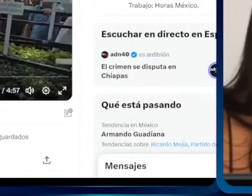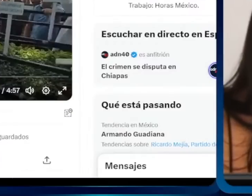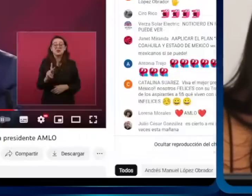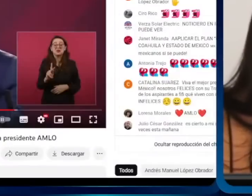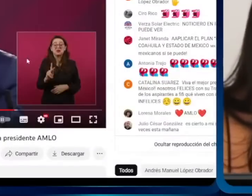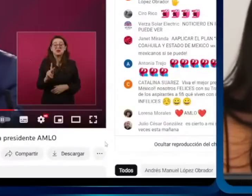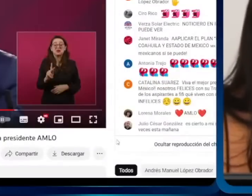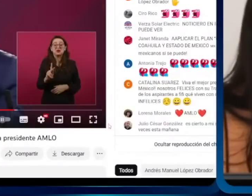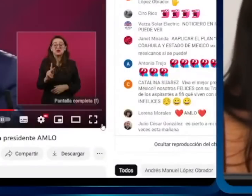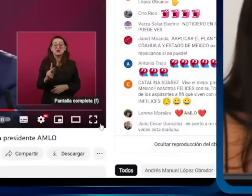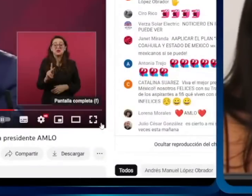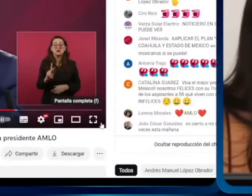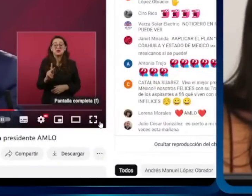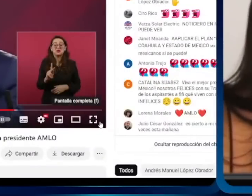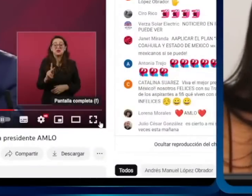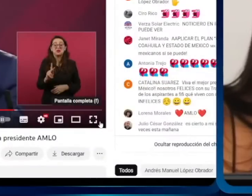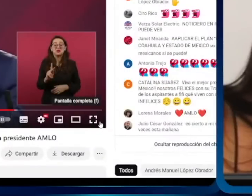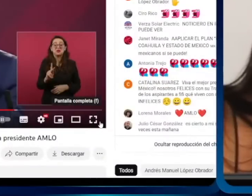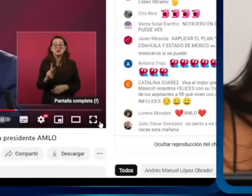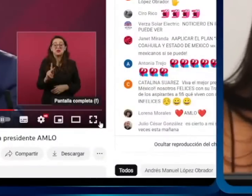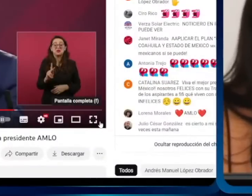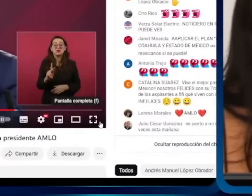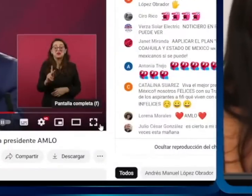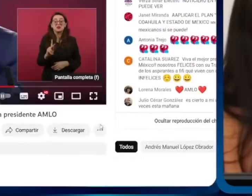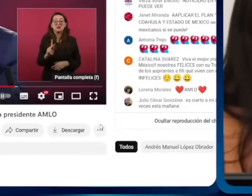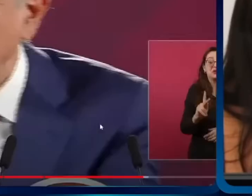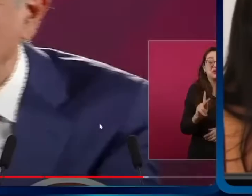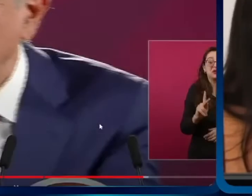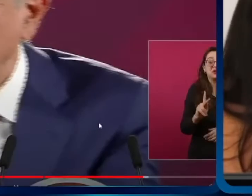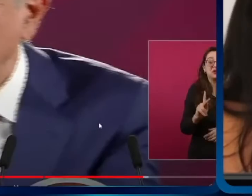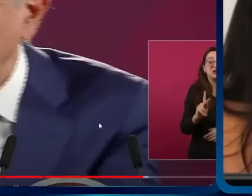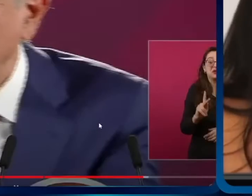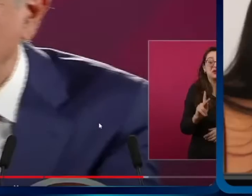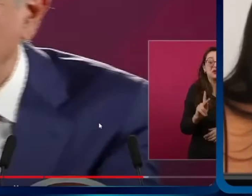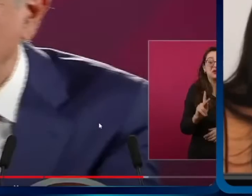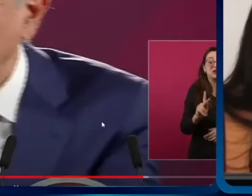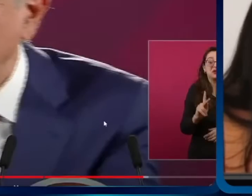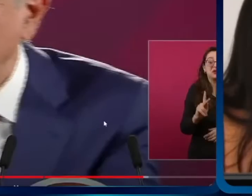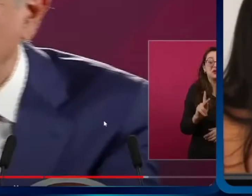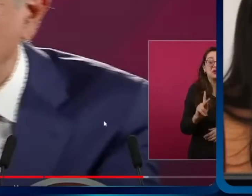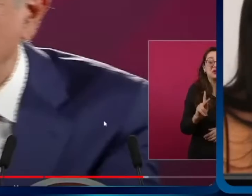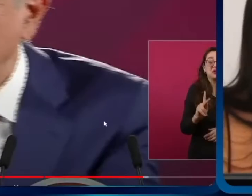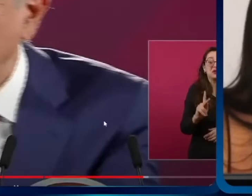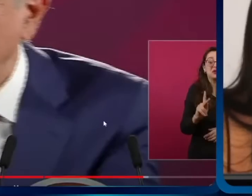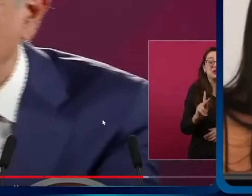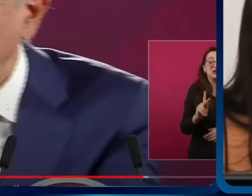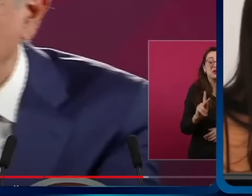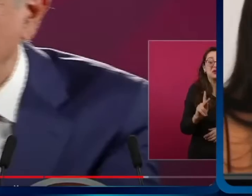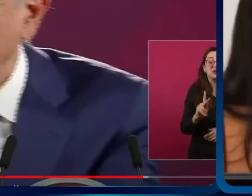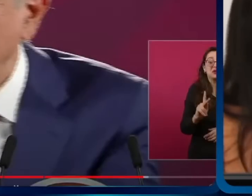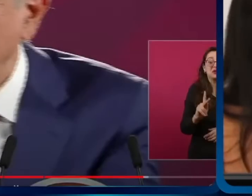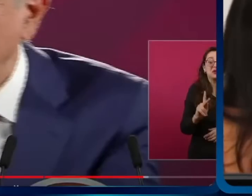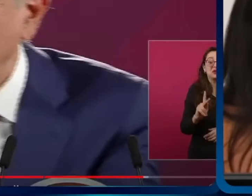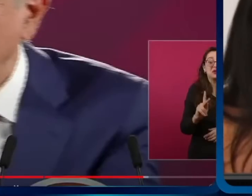varios indicadores que a ellos los mandaron, y los mandaron perfiles de el PAN, de la Suprema